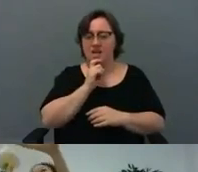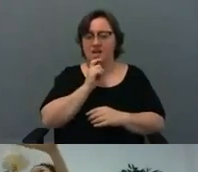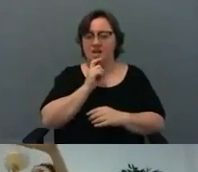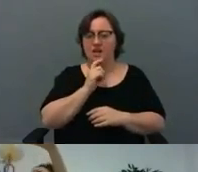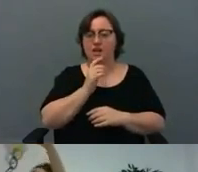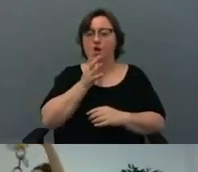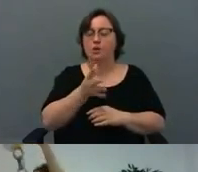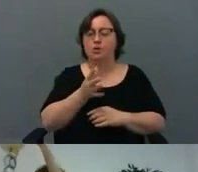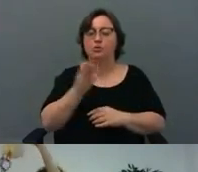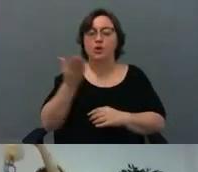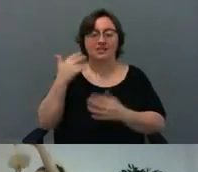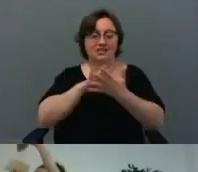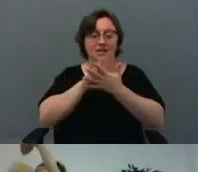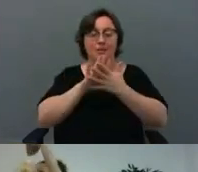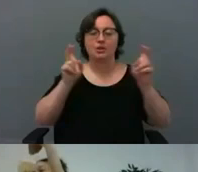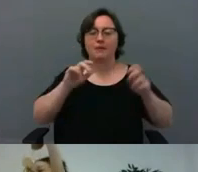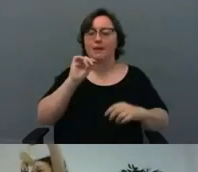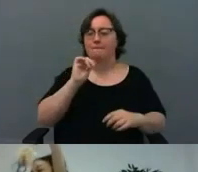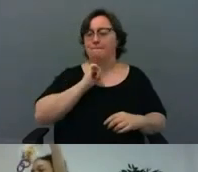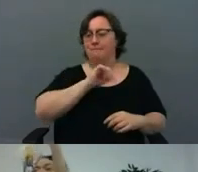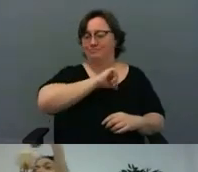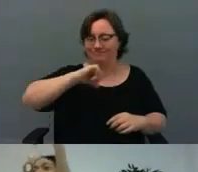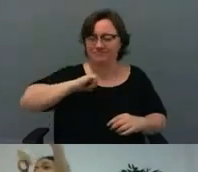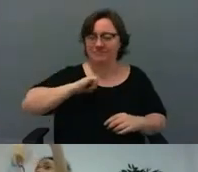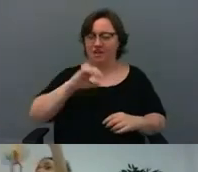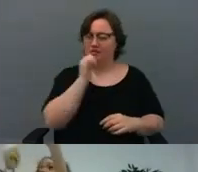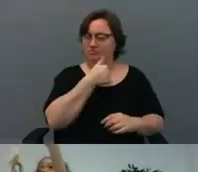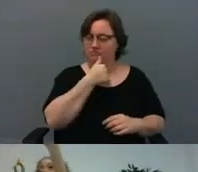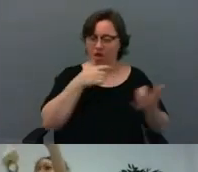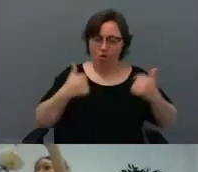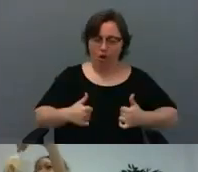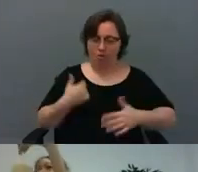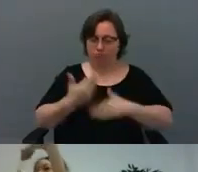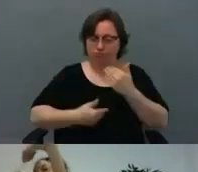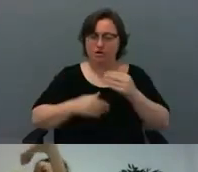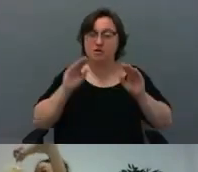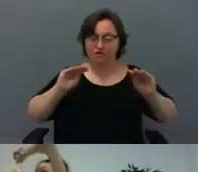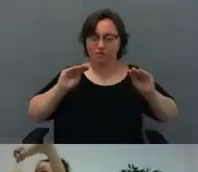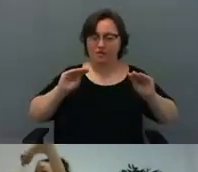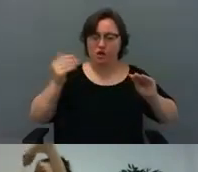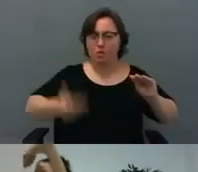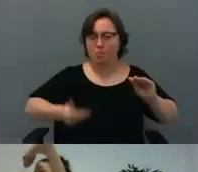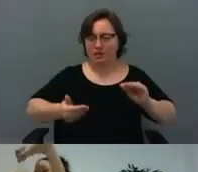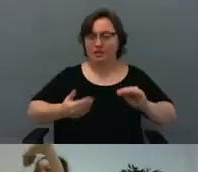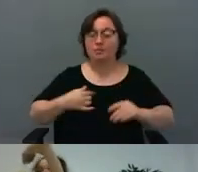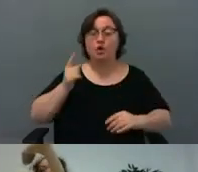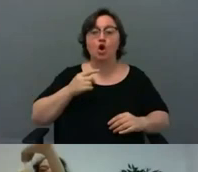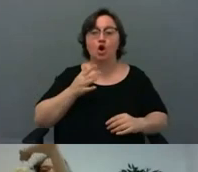Lo que has comentado antes sobre la privacidad, la intimidad, entonces pues para seguir formando tanto a